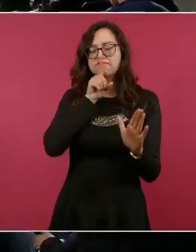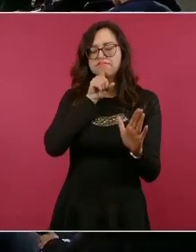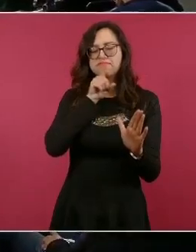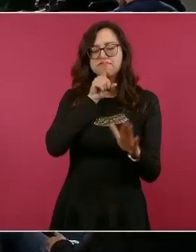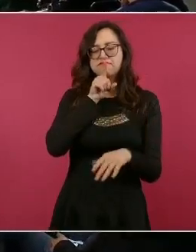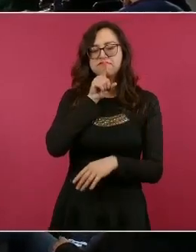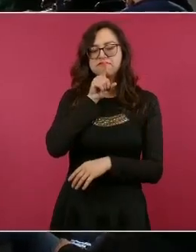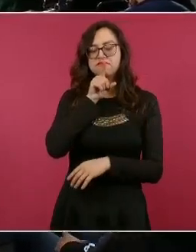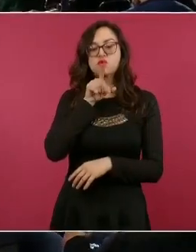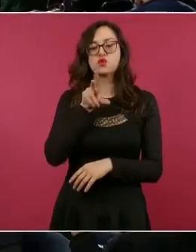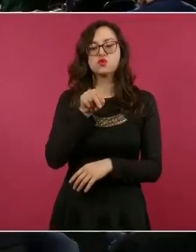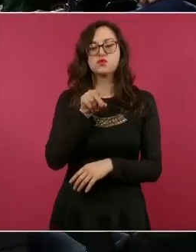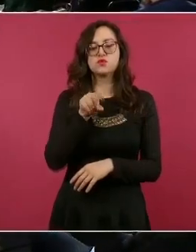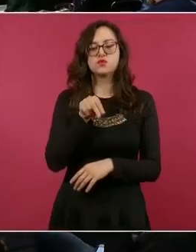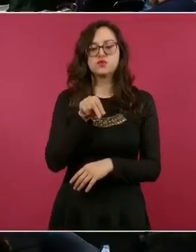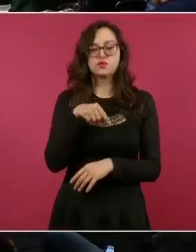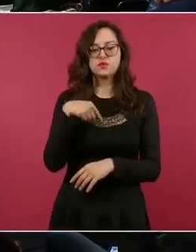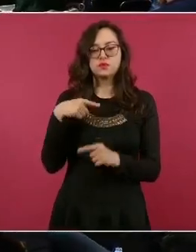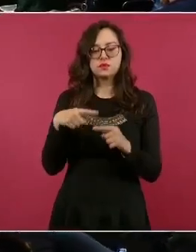hoy, pero vamos a hacer